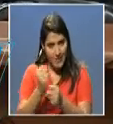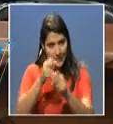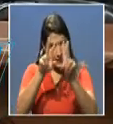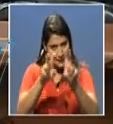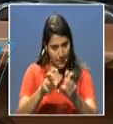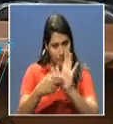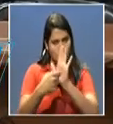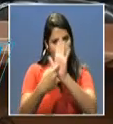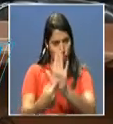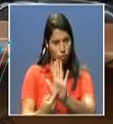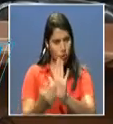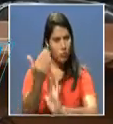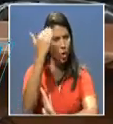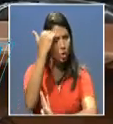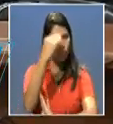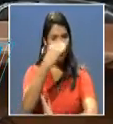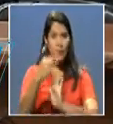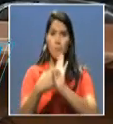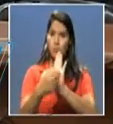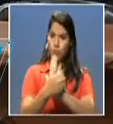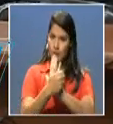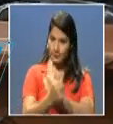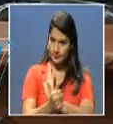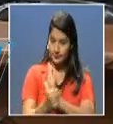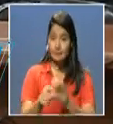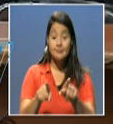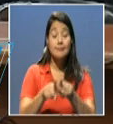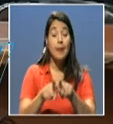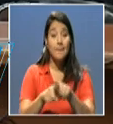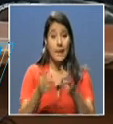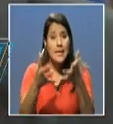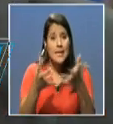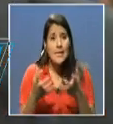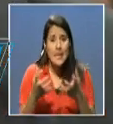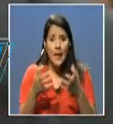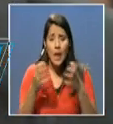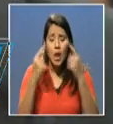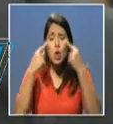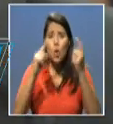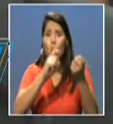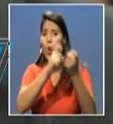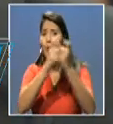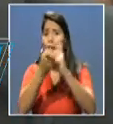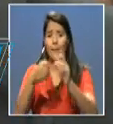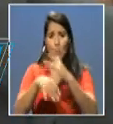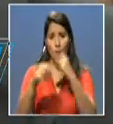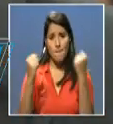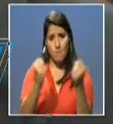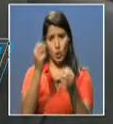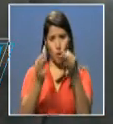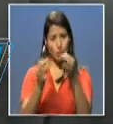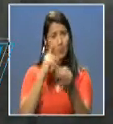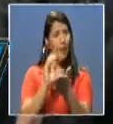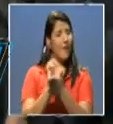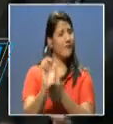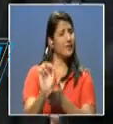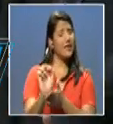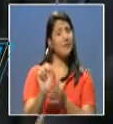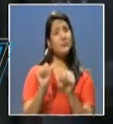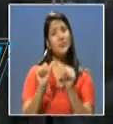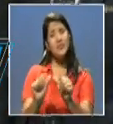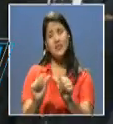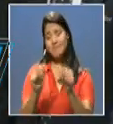su conocimiento y capacidad. Además, también esperan que se pueda dar una gran reforma en el Poder Judicial para evitar que se sigan presentando